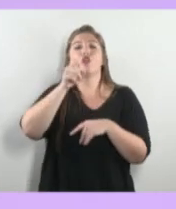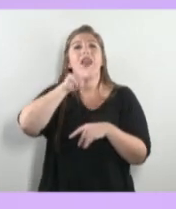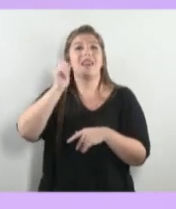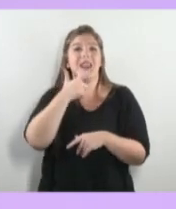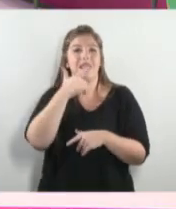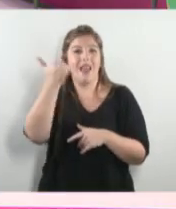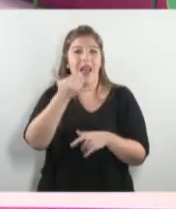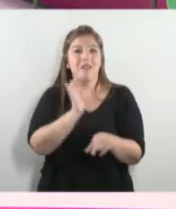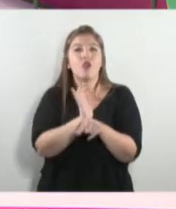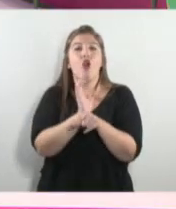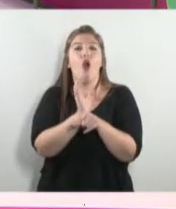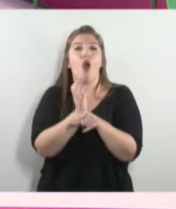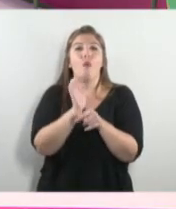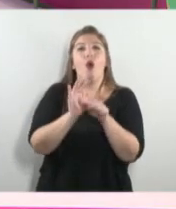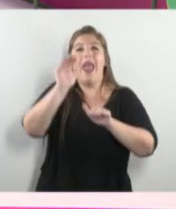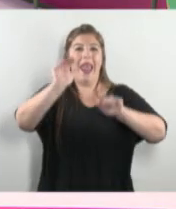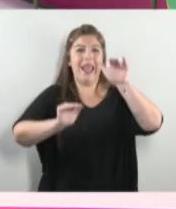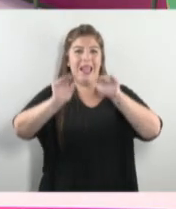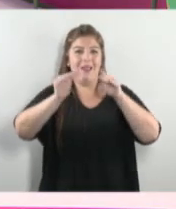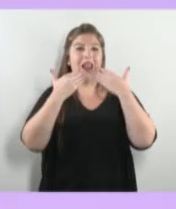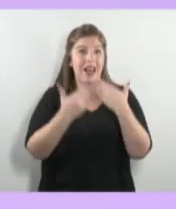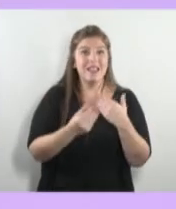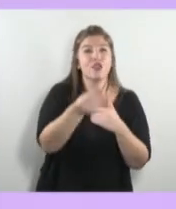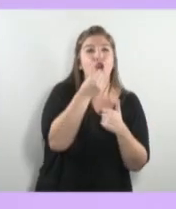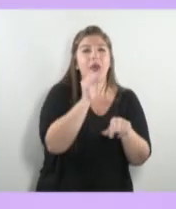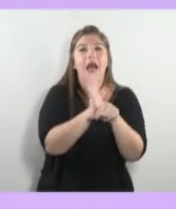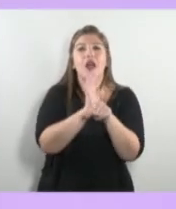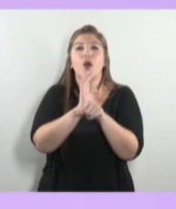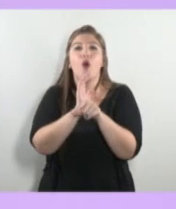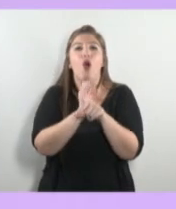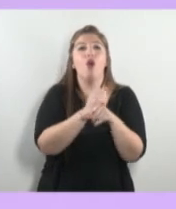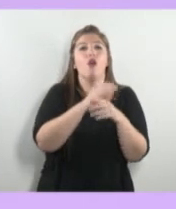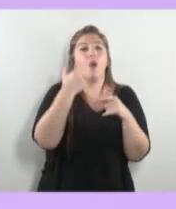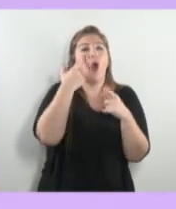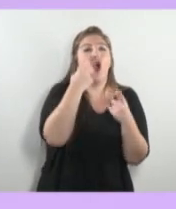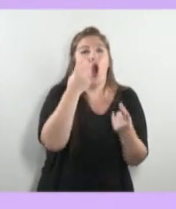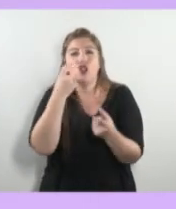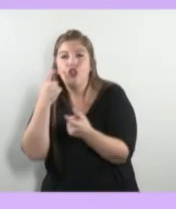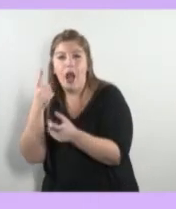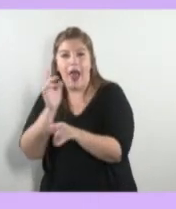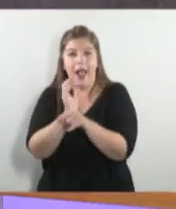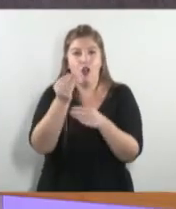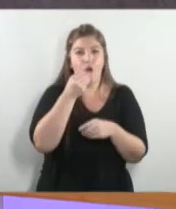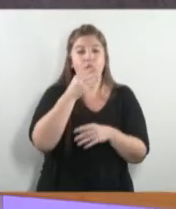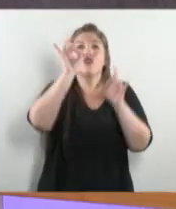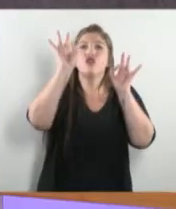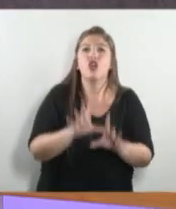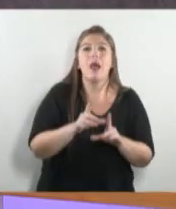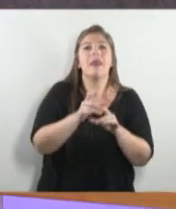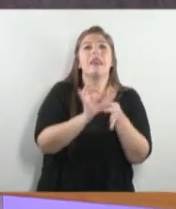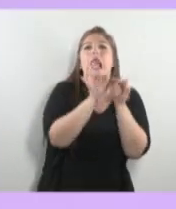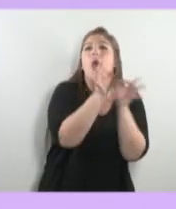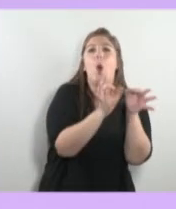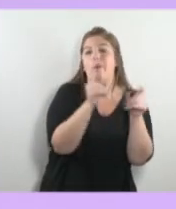de que complementando todos esos alimentos, ahí hay que hacer como un barrido de alimentos importantes. No puedo comer solamente legumbres, porque si no, ahí voy a estar